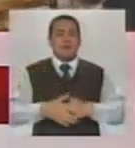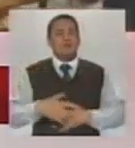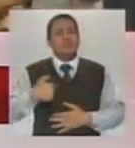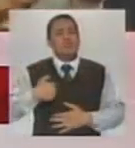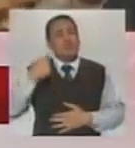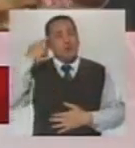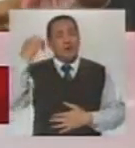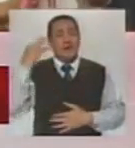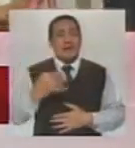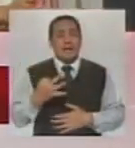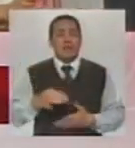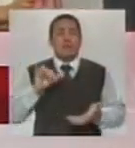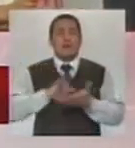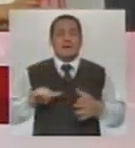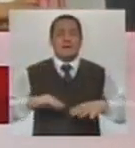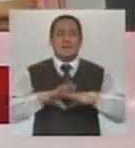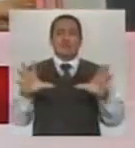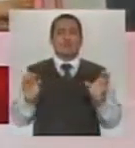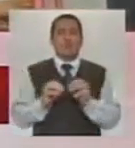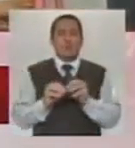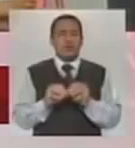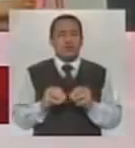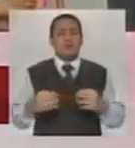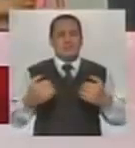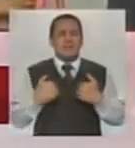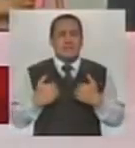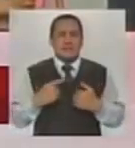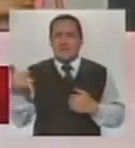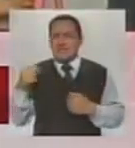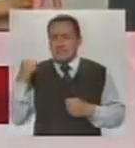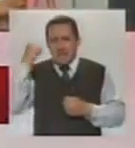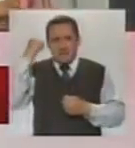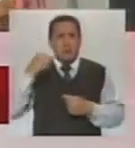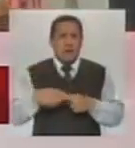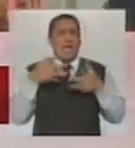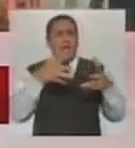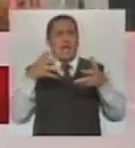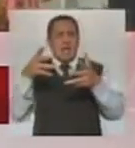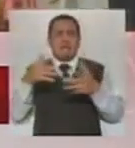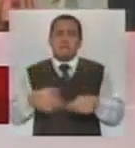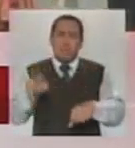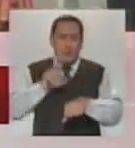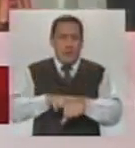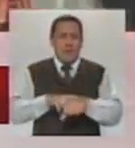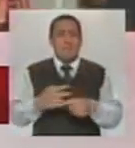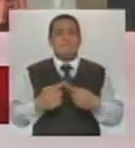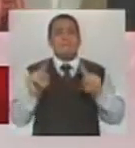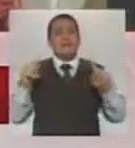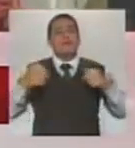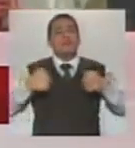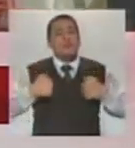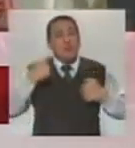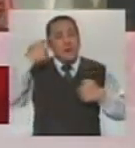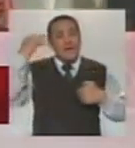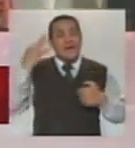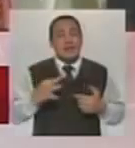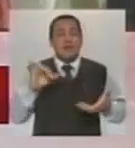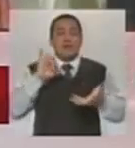Creo que todos tienen derecho a criticar las cosas, pero a mí me parece que un